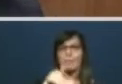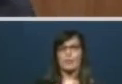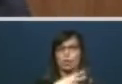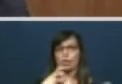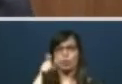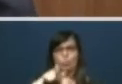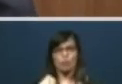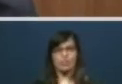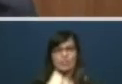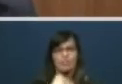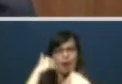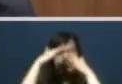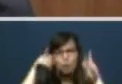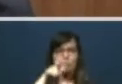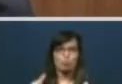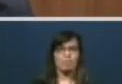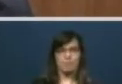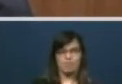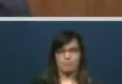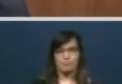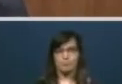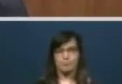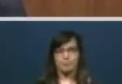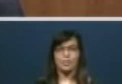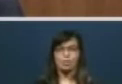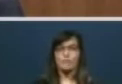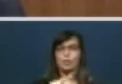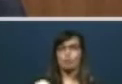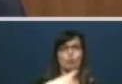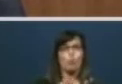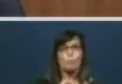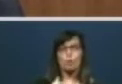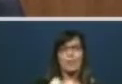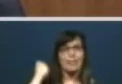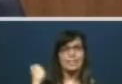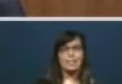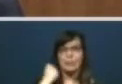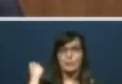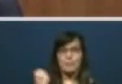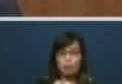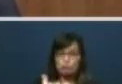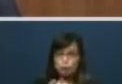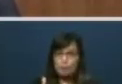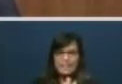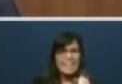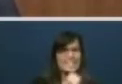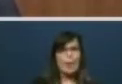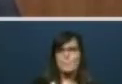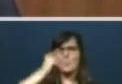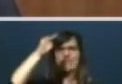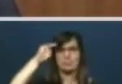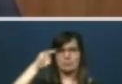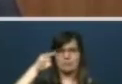en atención a la dependencia lo que nos hace la comunidad que más empleo genera en este sector con una ratio